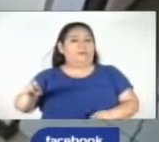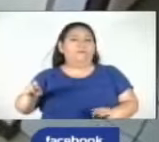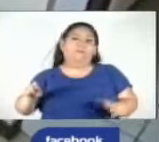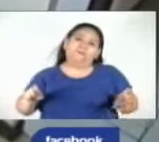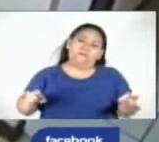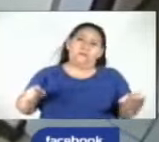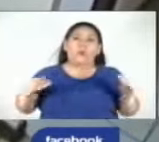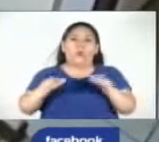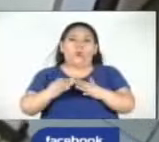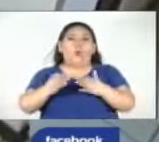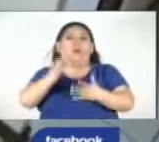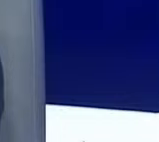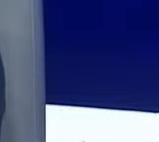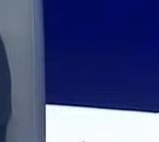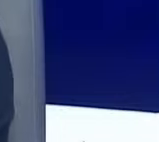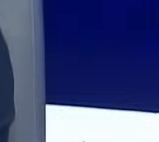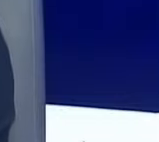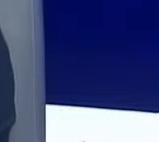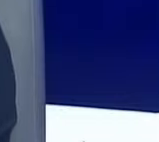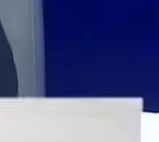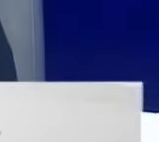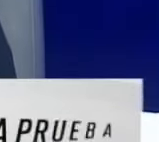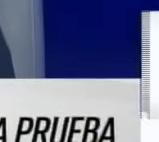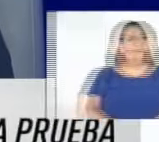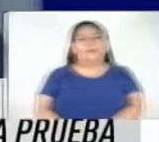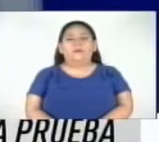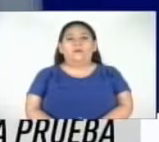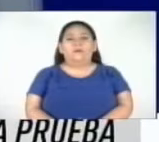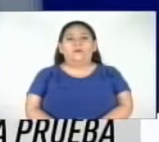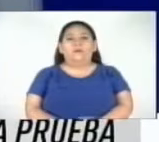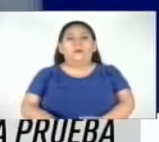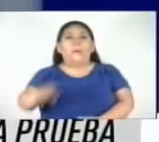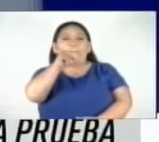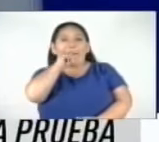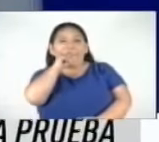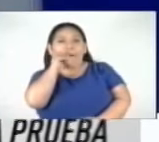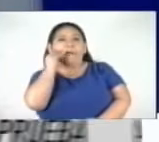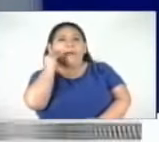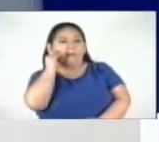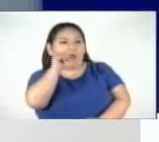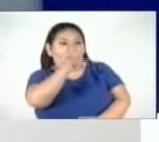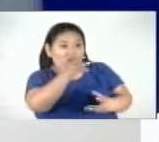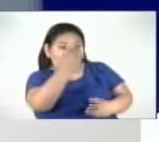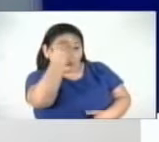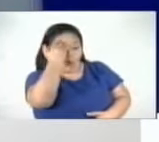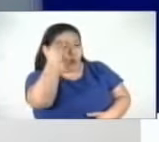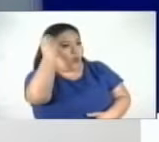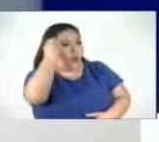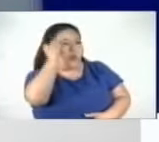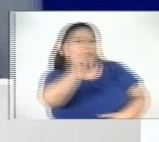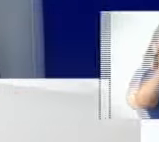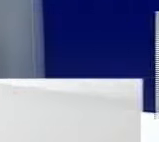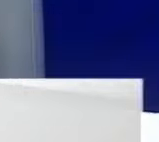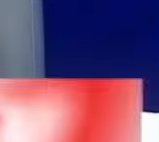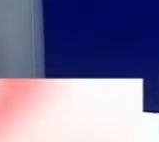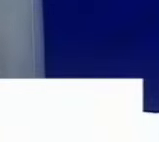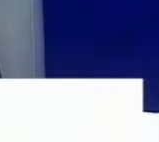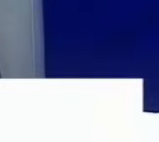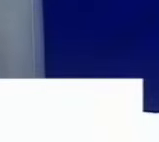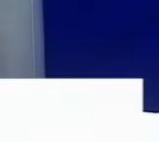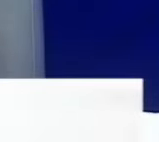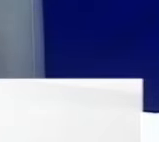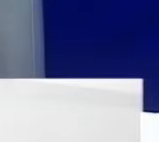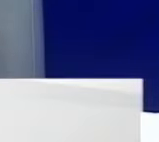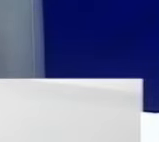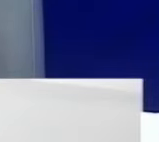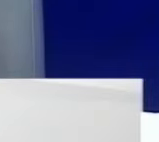igual, prueba testimonial. Nuestros equipos abordó a padres de familia para conocer sus reacciones en torno a la decisión de